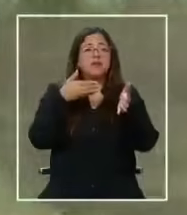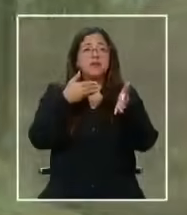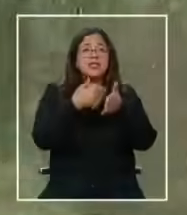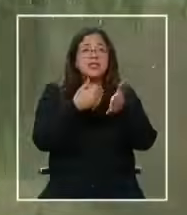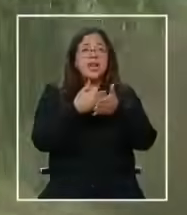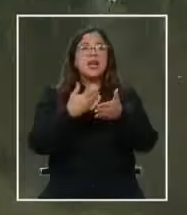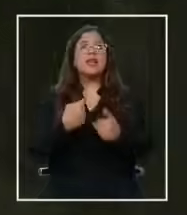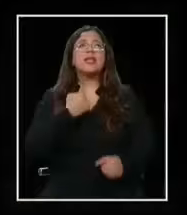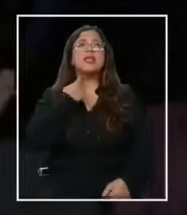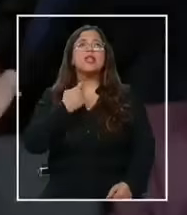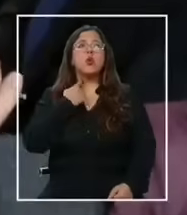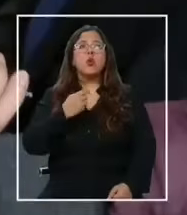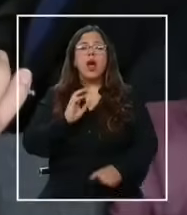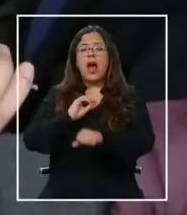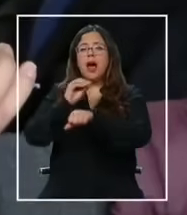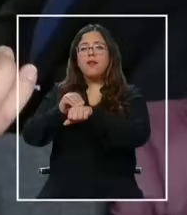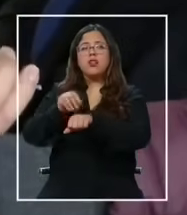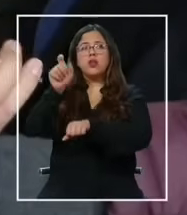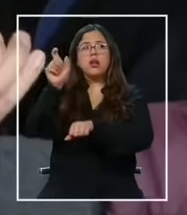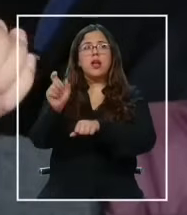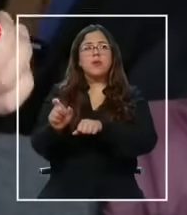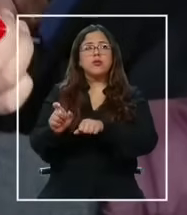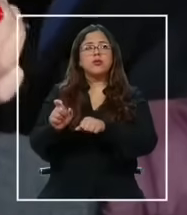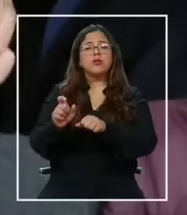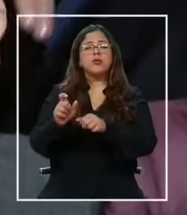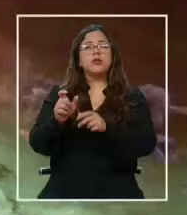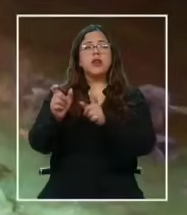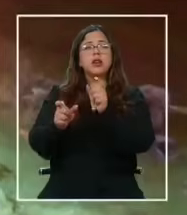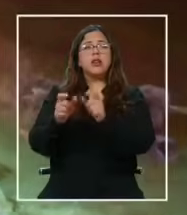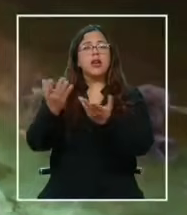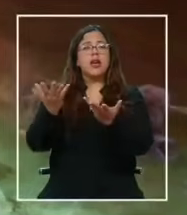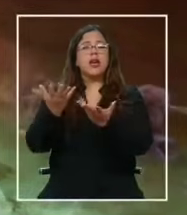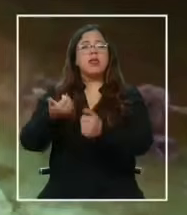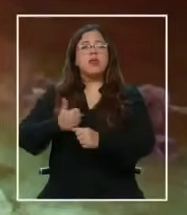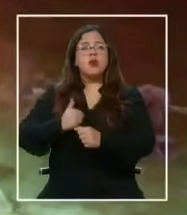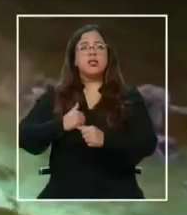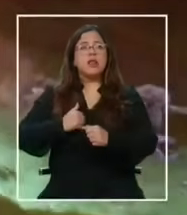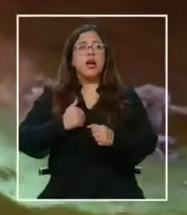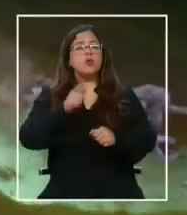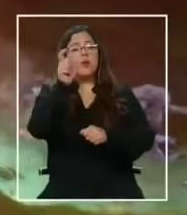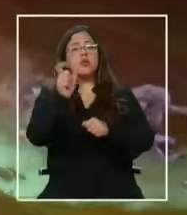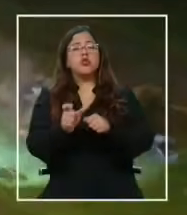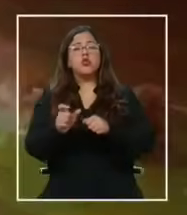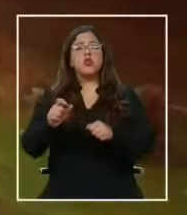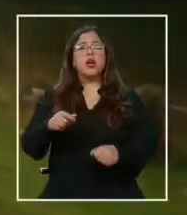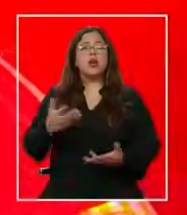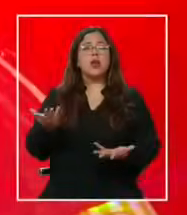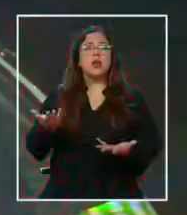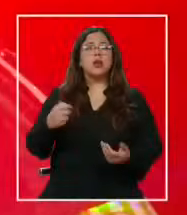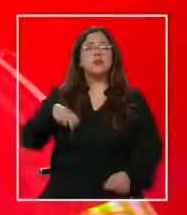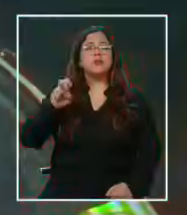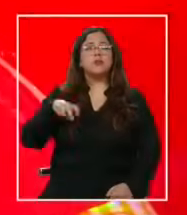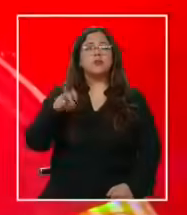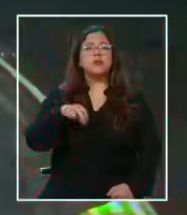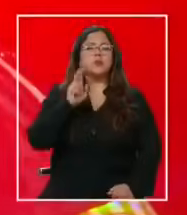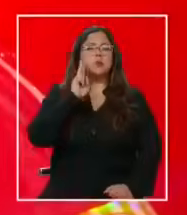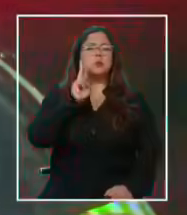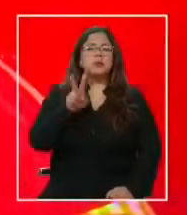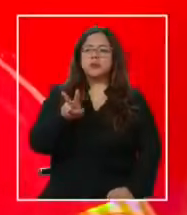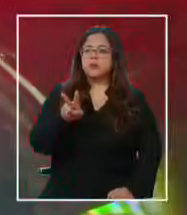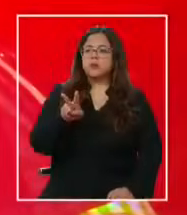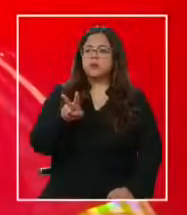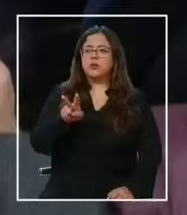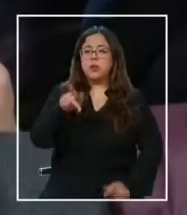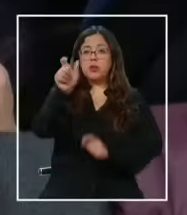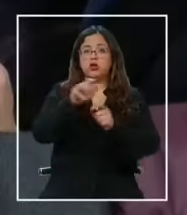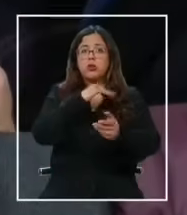policía un transeunte que venía en su vehículo se percata de los dos cuerpos y da aviso a a ciudadana